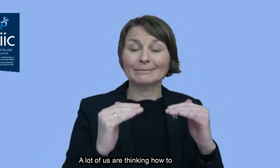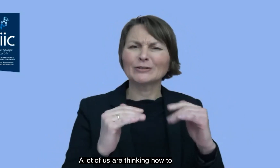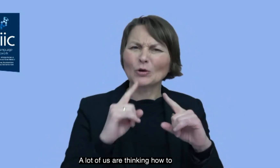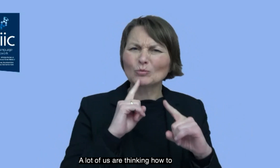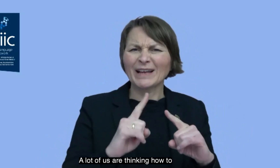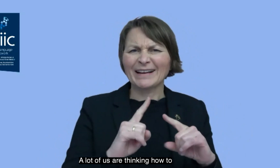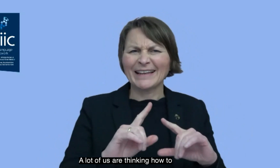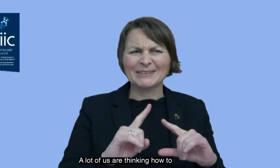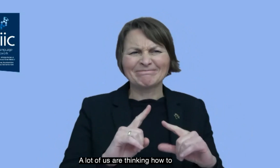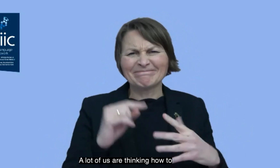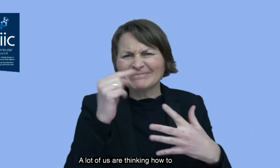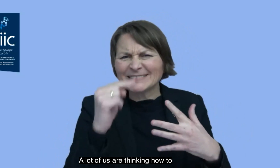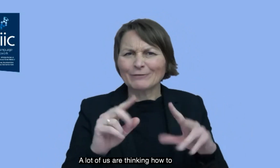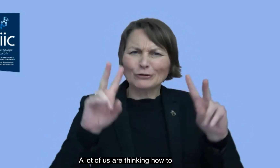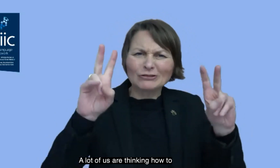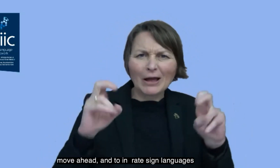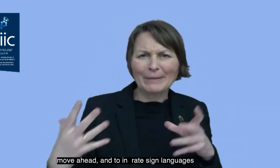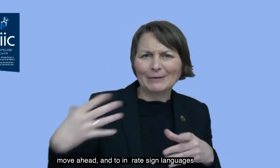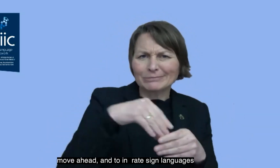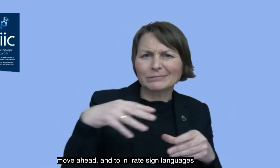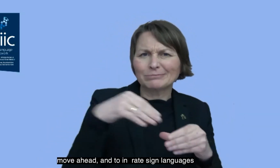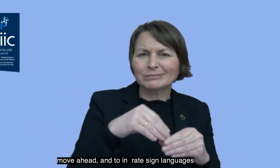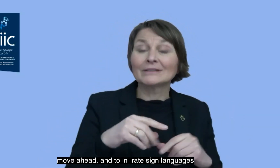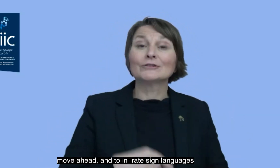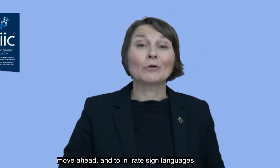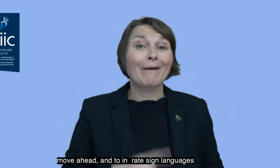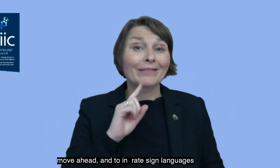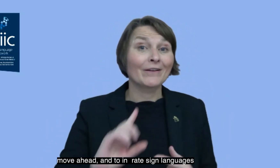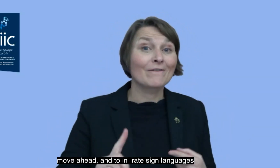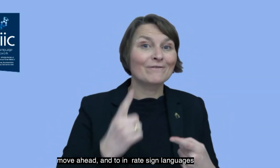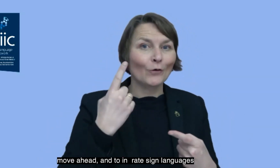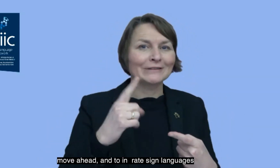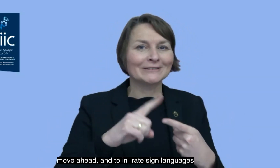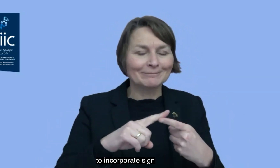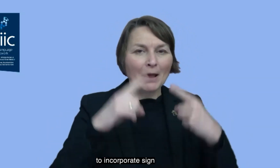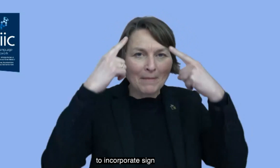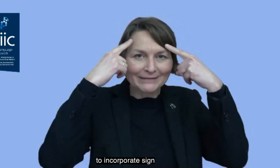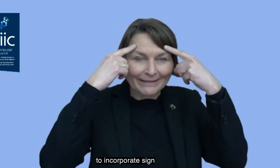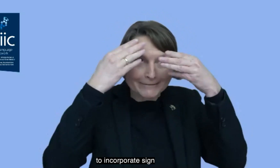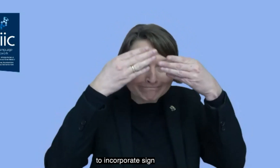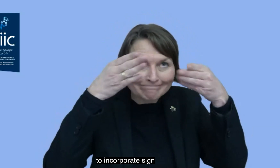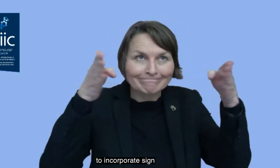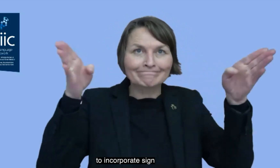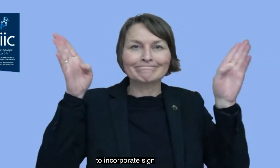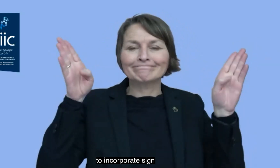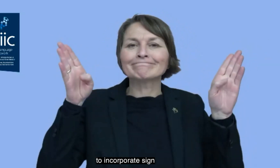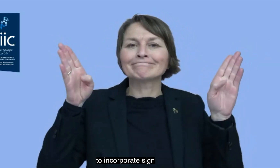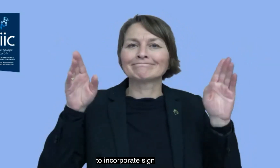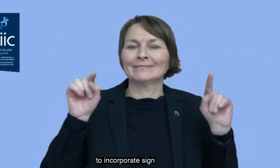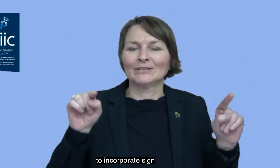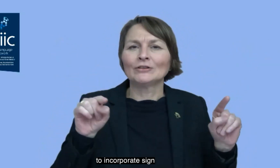vez muchos están pensando, ¿qué hacemos de aquí en adelante para incorporar la lengua de signos en